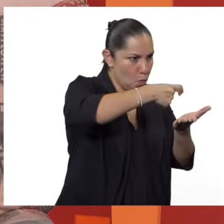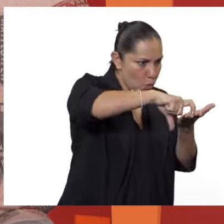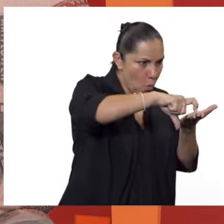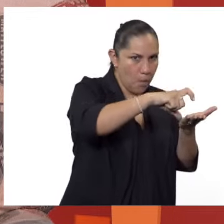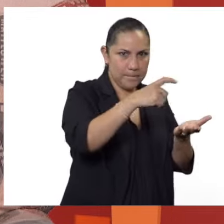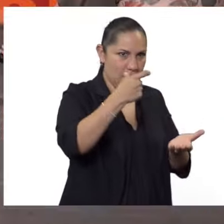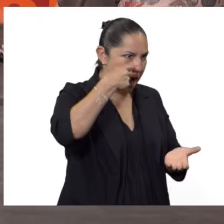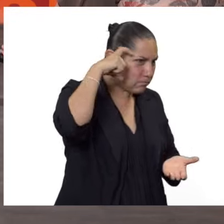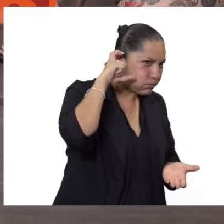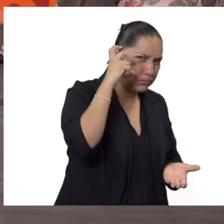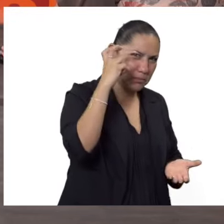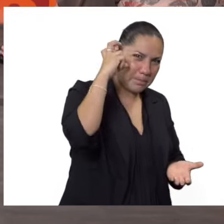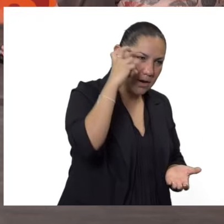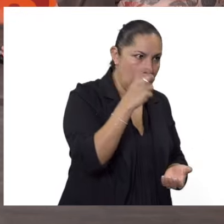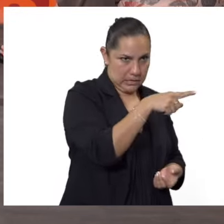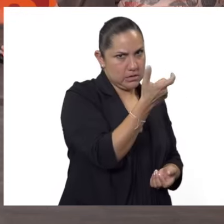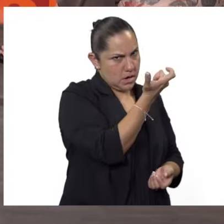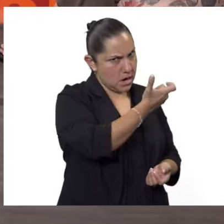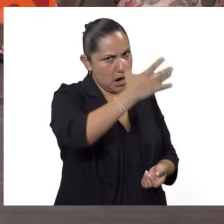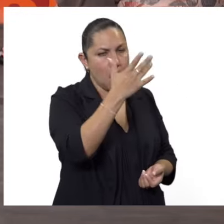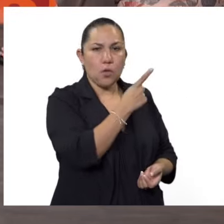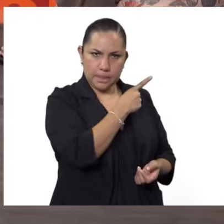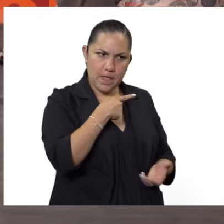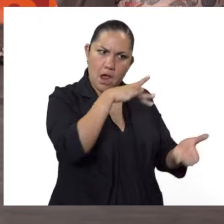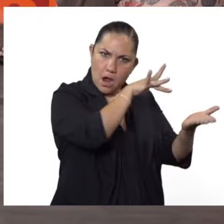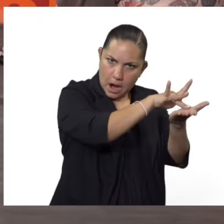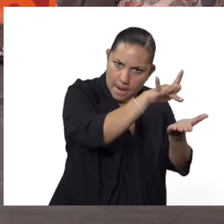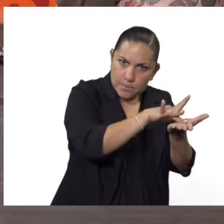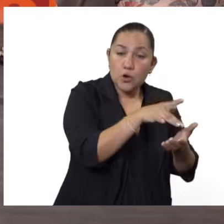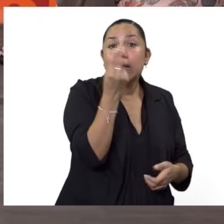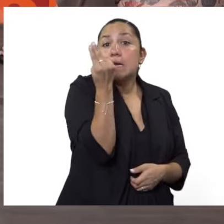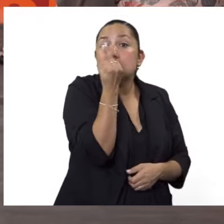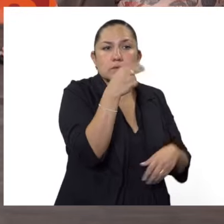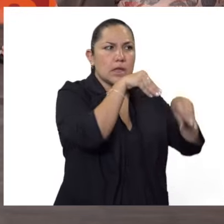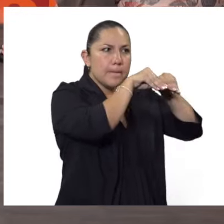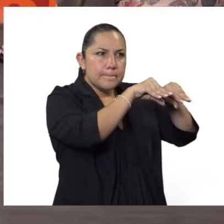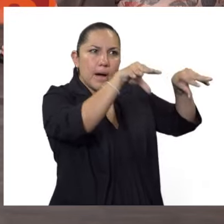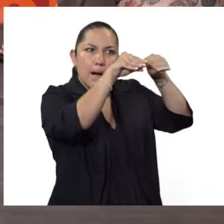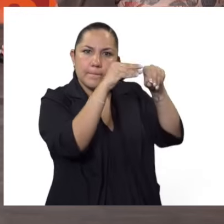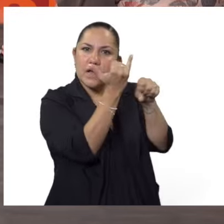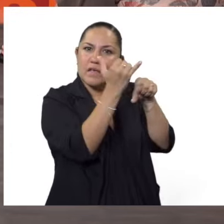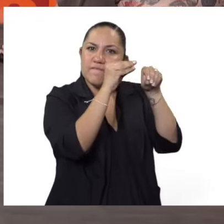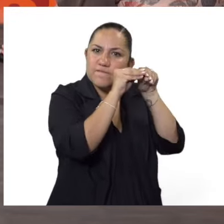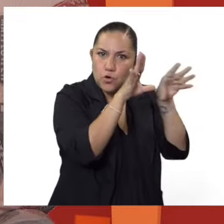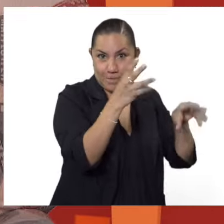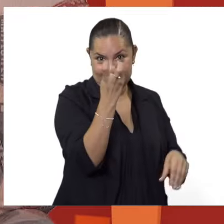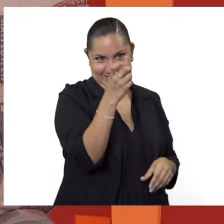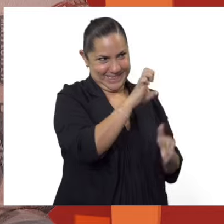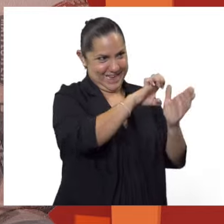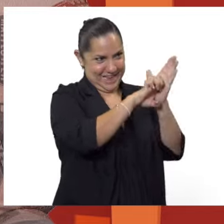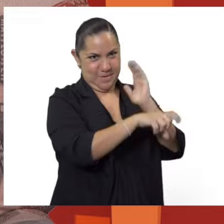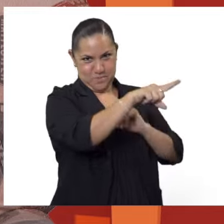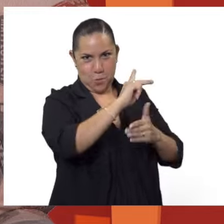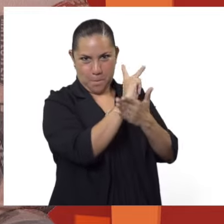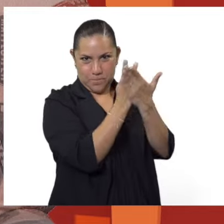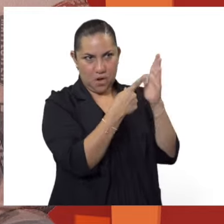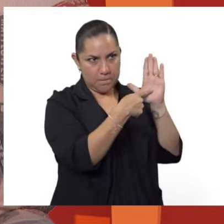aparatos que son muy caros y esto se puede dar con información con programas como estos esto nos